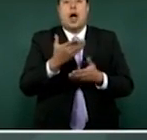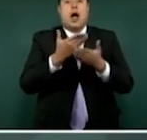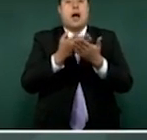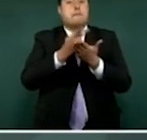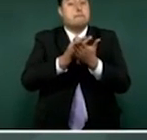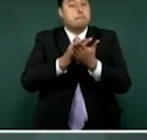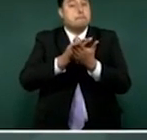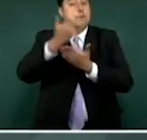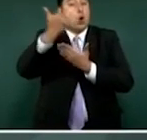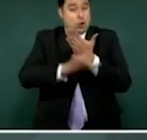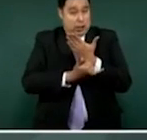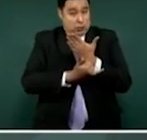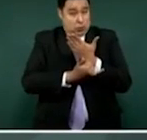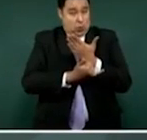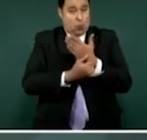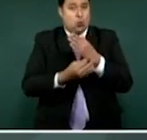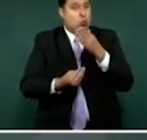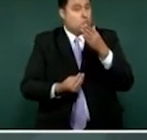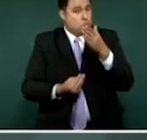proyecto de